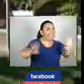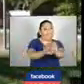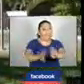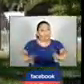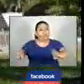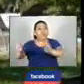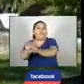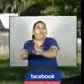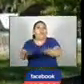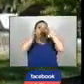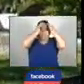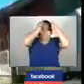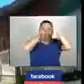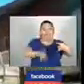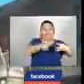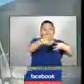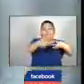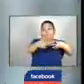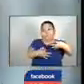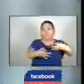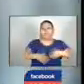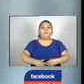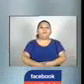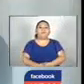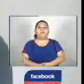las nuevas disposiciones.